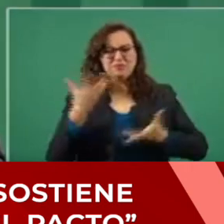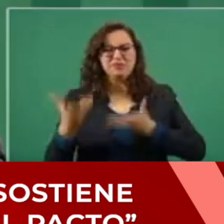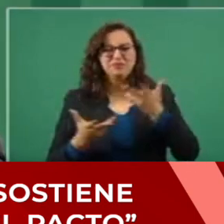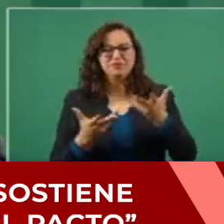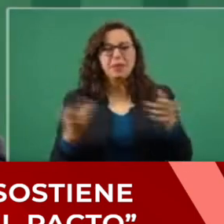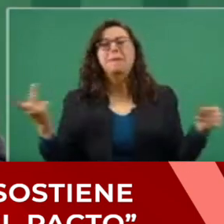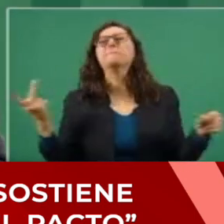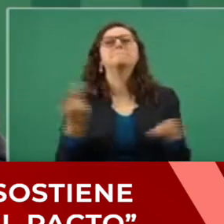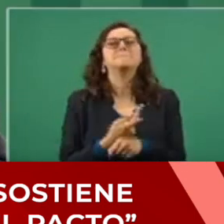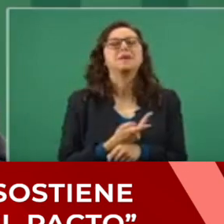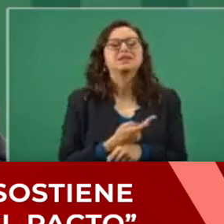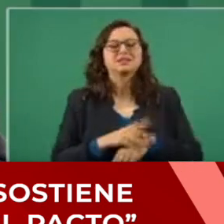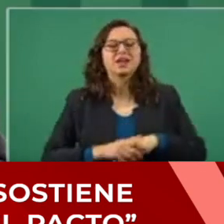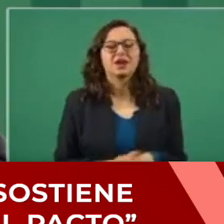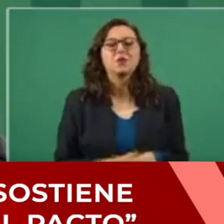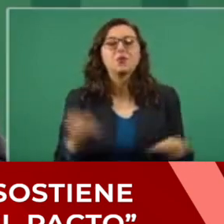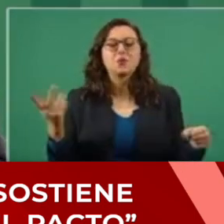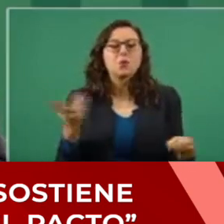exportadas.